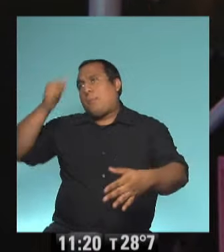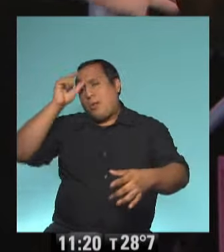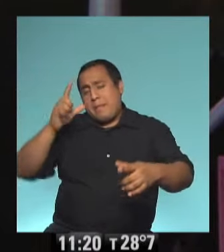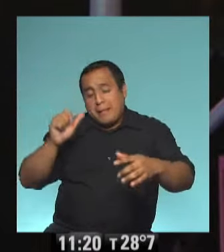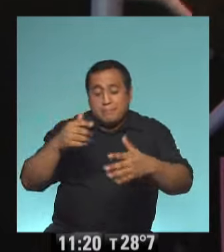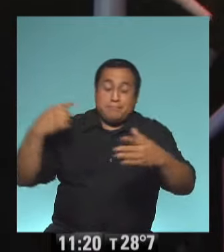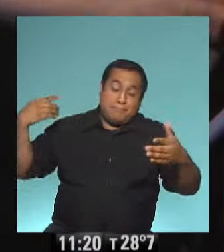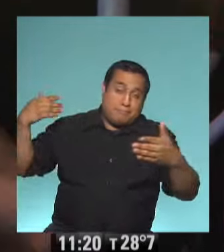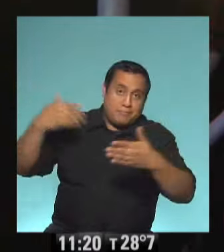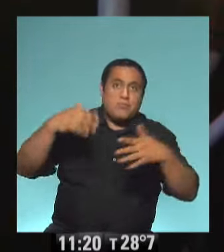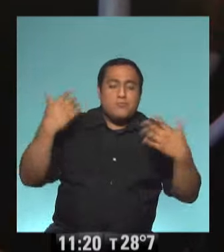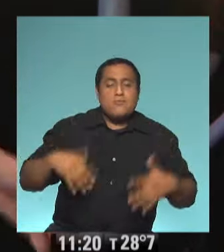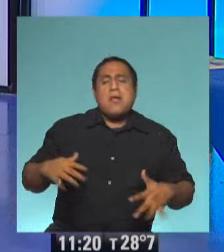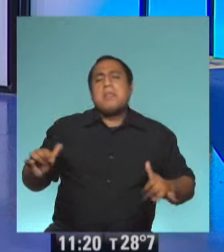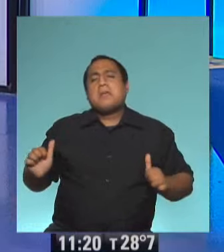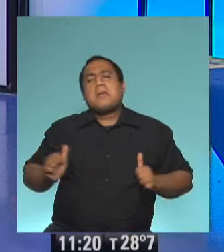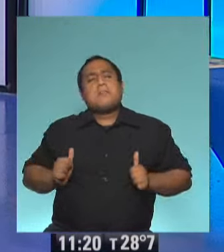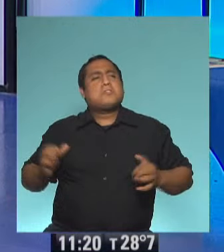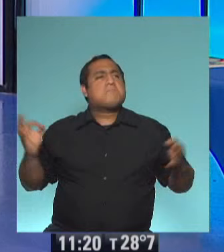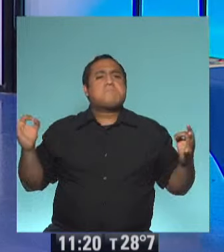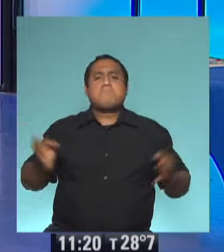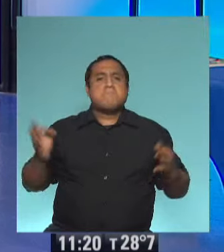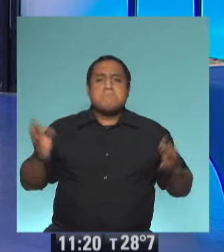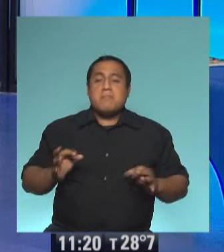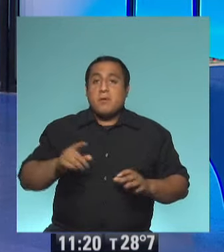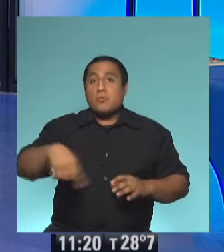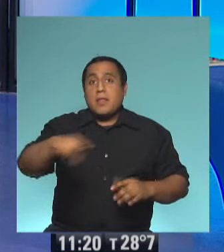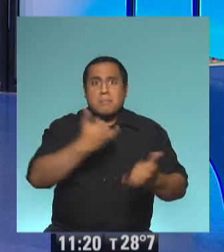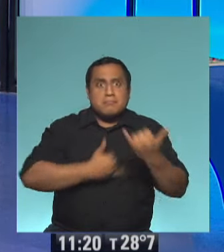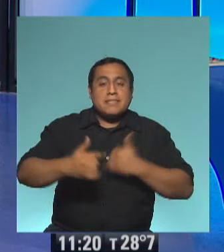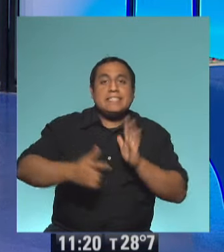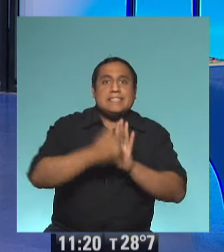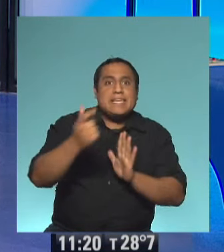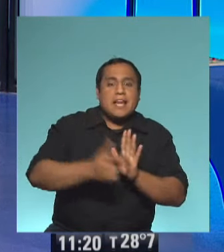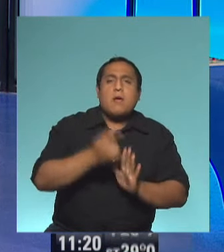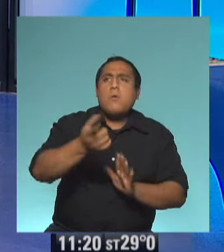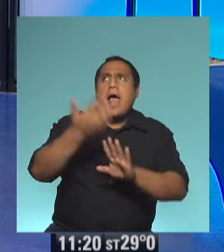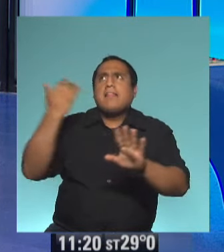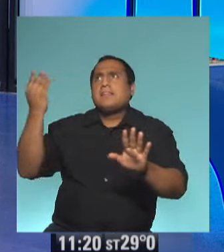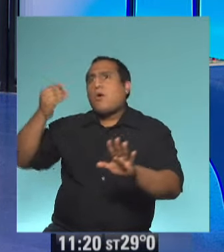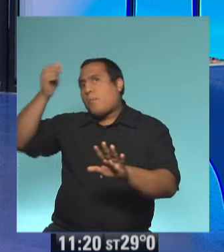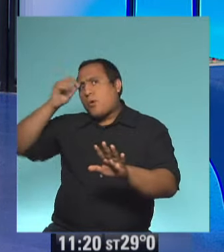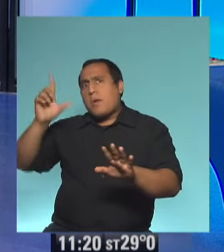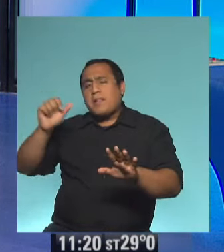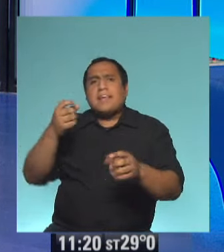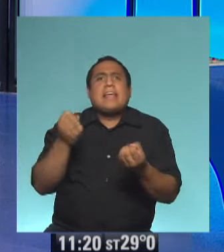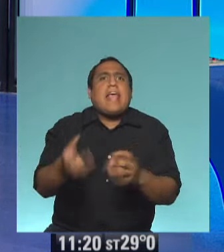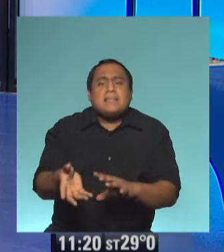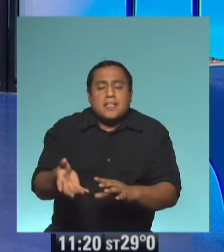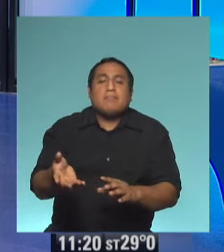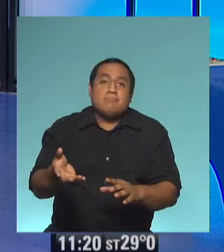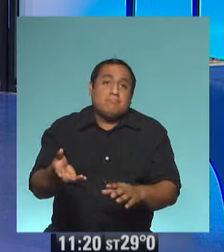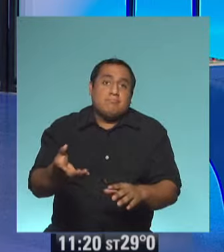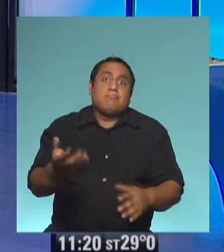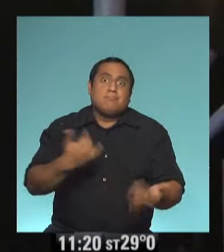largo? Descansadísimo, te digo. Ah, sí, ¿no? Nos pueden contar también ahí en Instagram qué estuvieron haciendo en este fin de que tuvo tantos días para aprovechar. Claro,